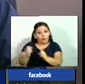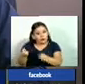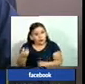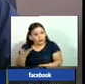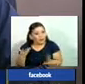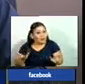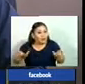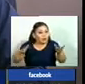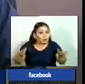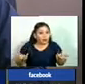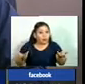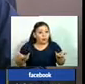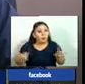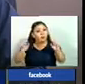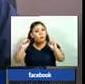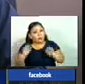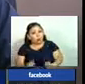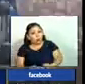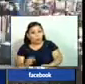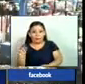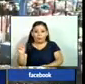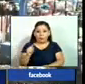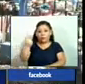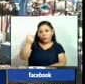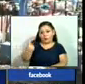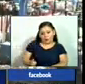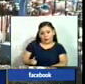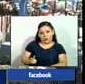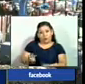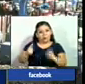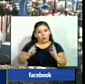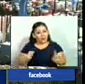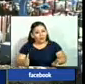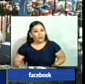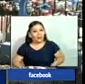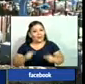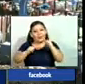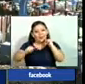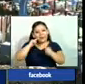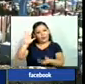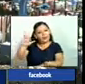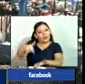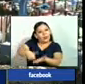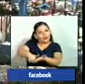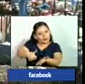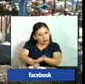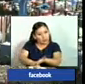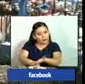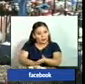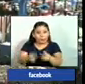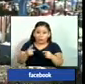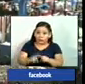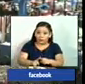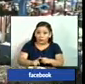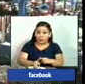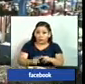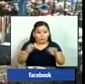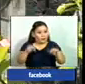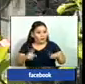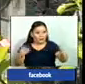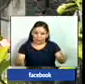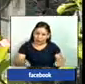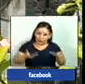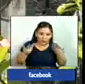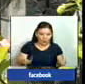dicho pues que uno de los principales que da los permisos es por parte de un gobernador el cual hasta la fecha no existe un